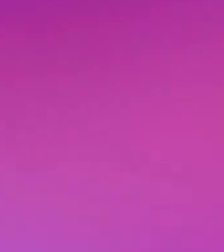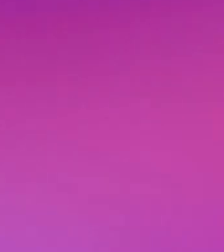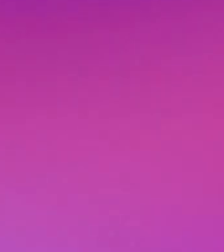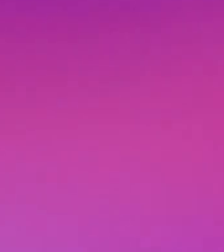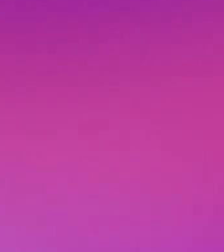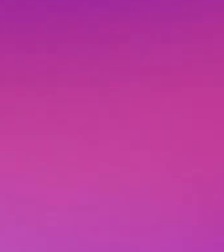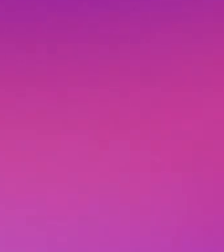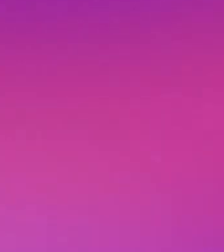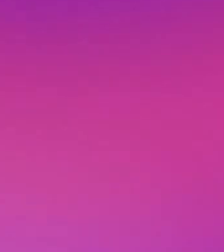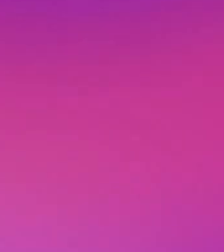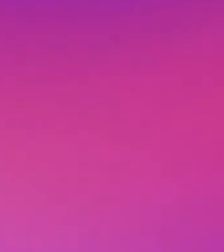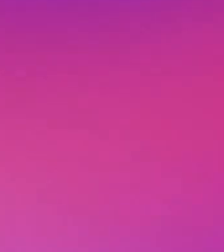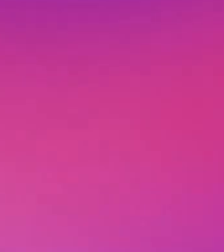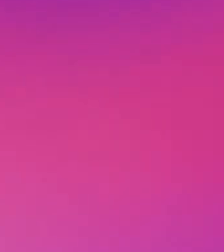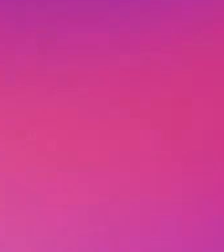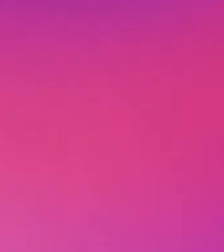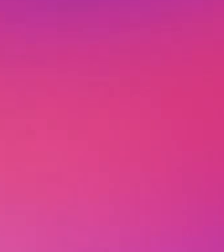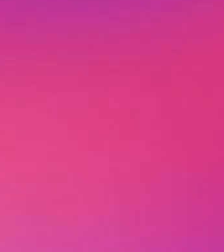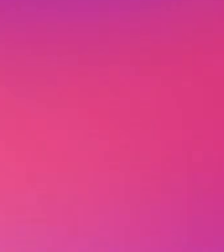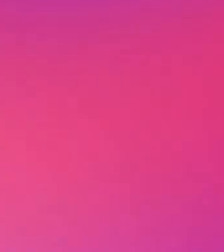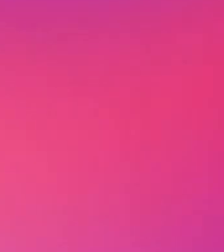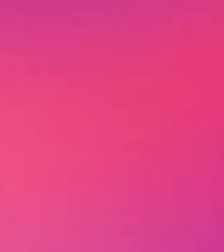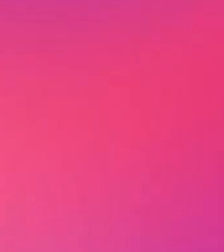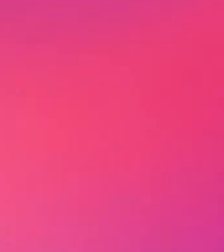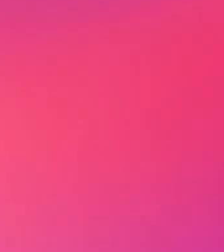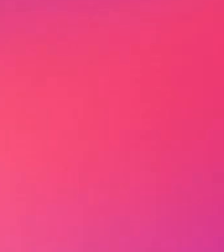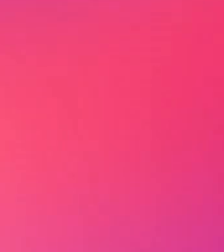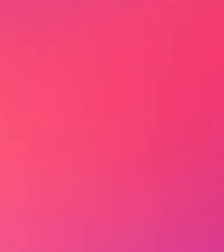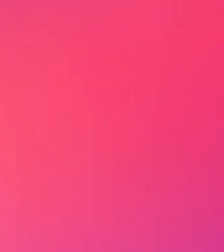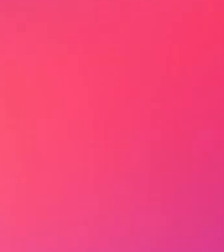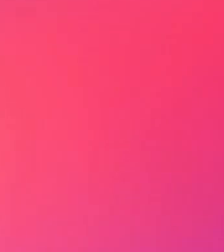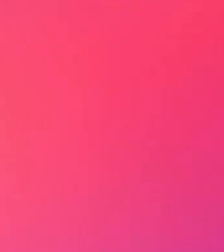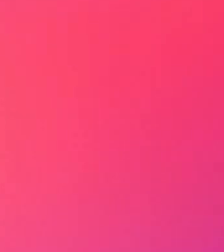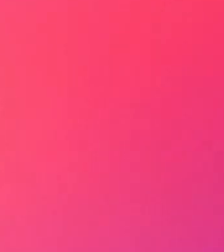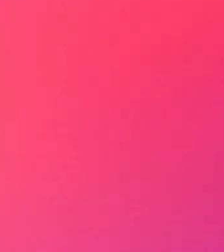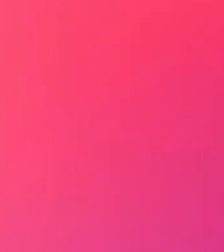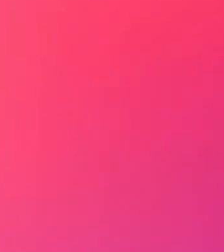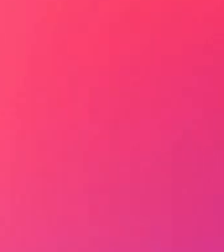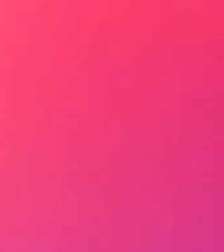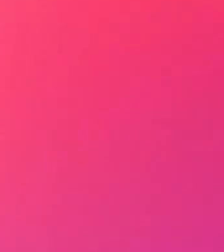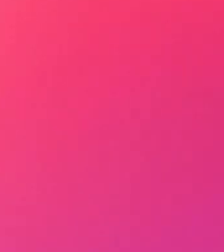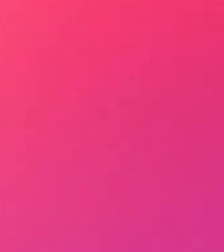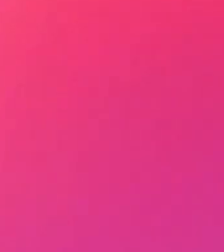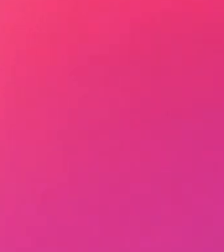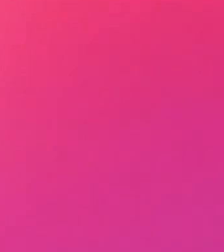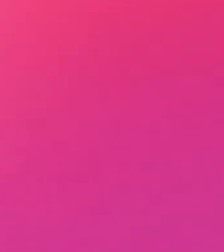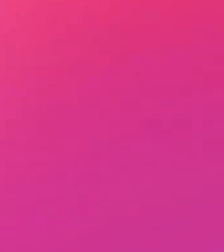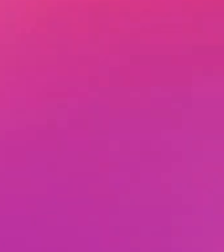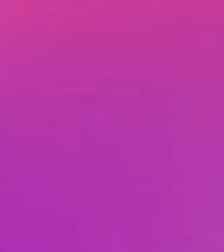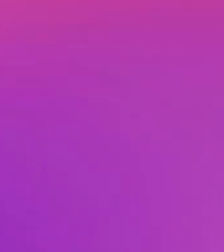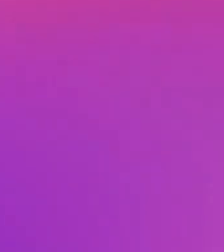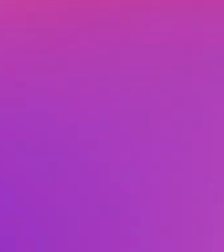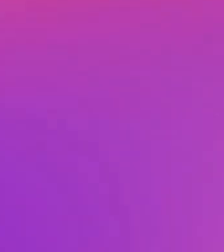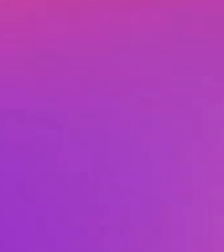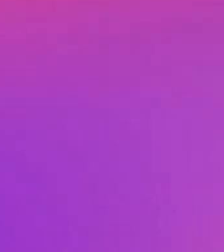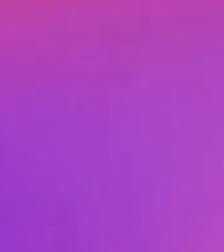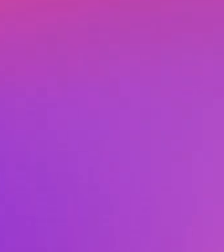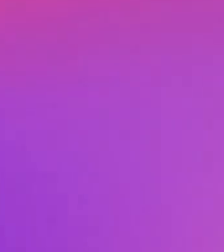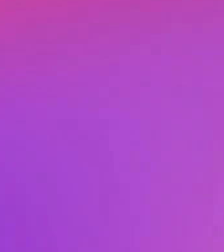El número de teléfono para secundaria es el 55 36 01 71